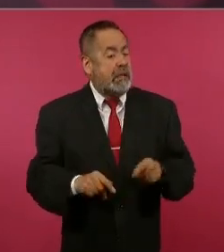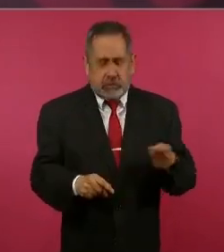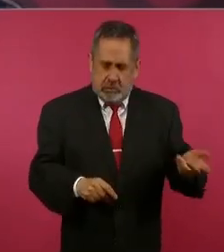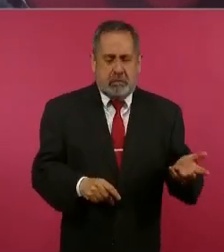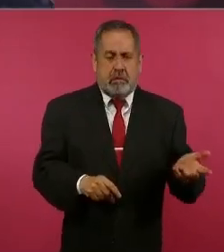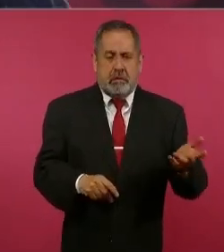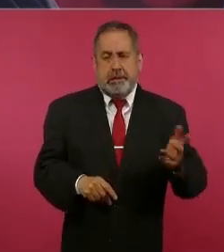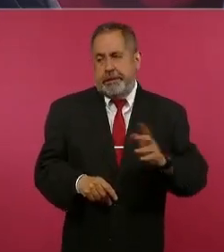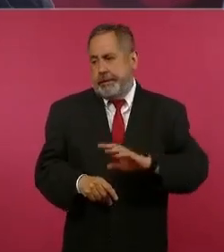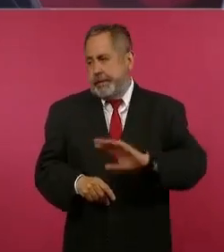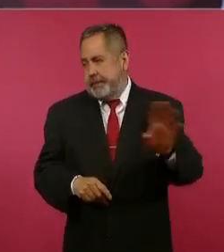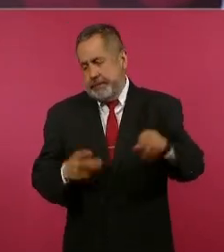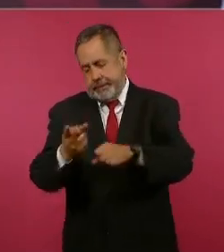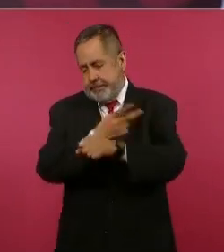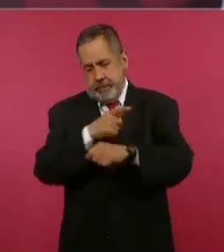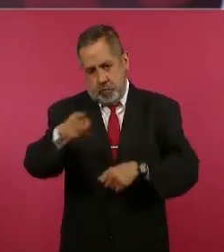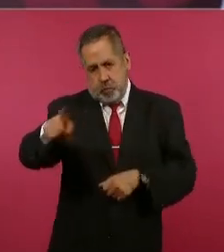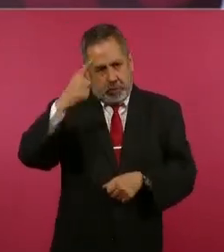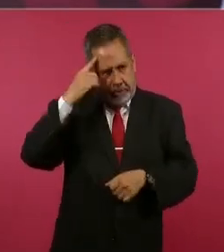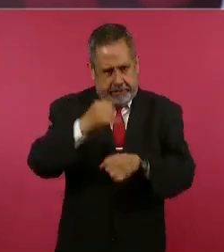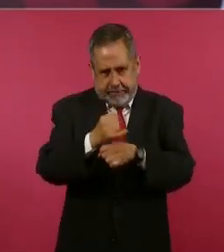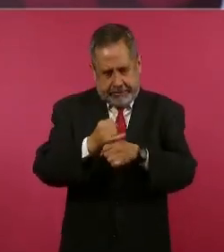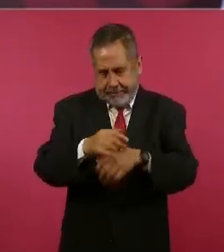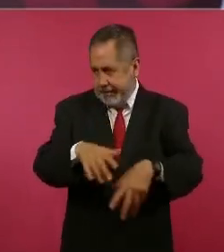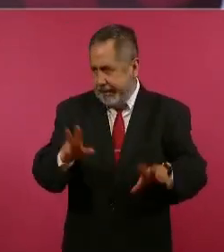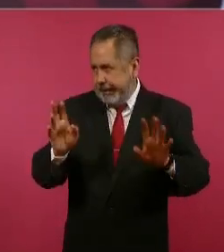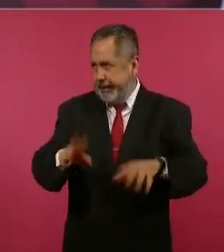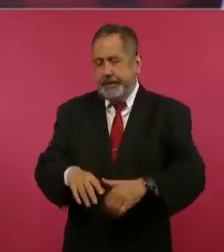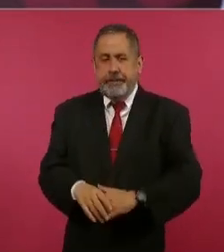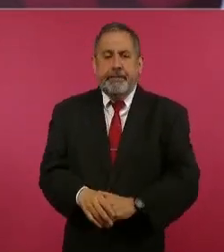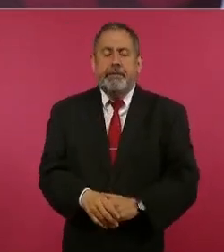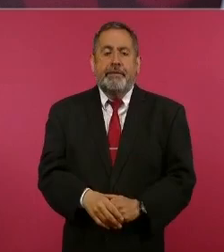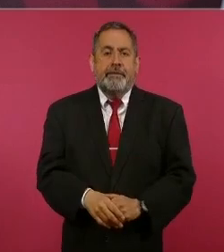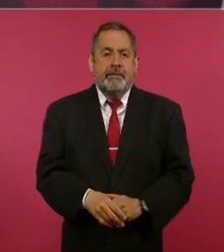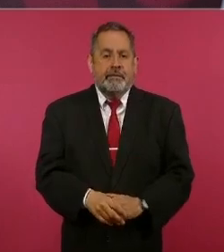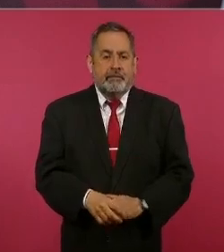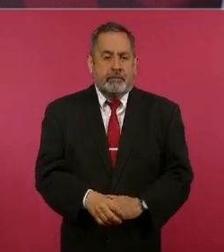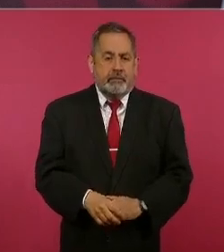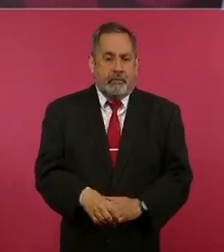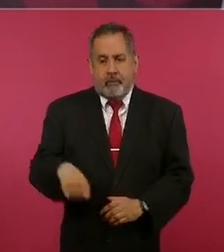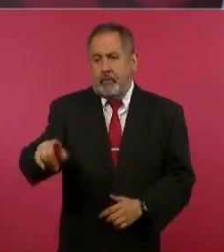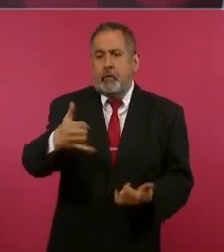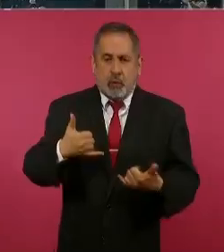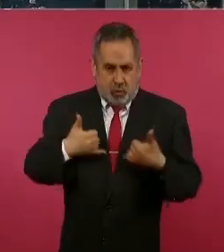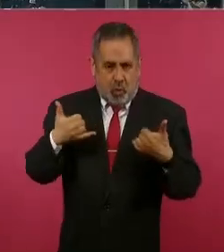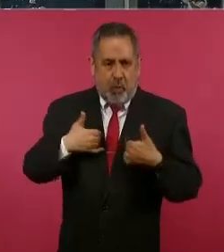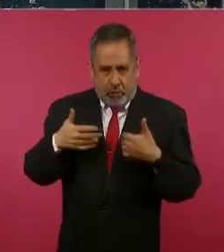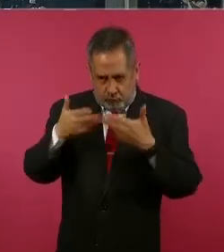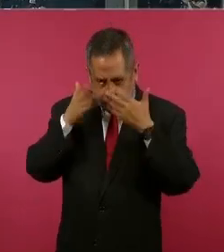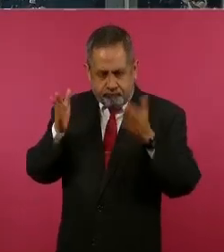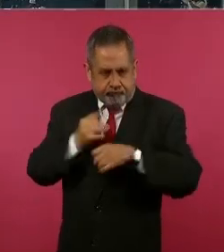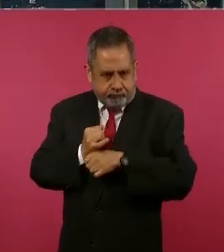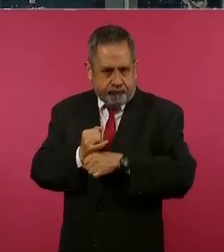Pero eso ya se los dejo a ustedes de tarea y a los jóvenes.